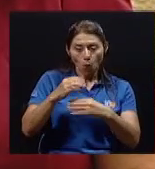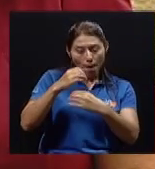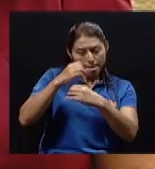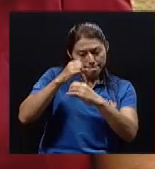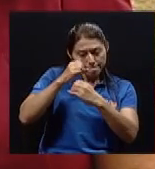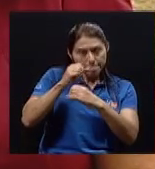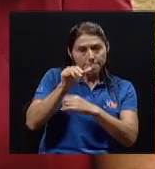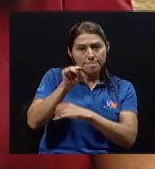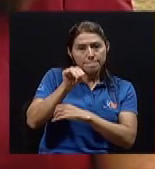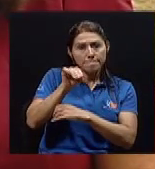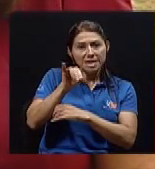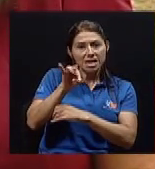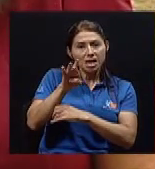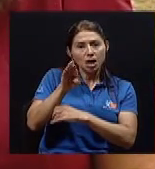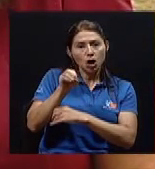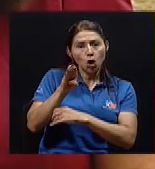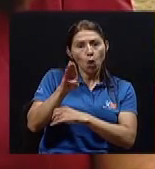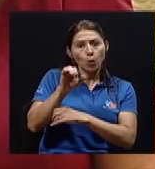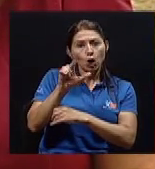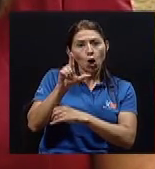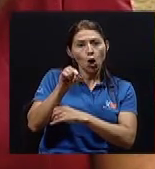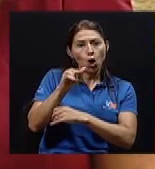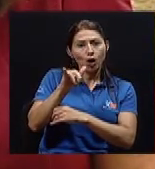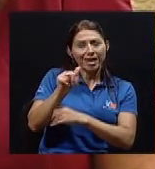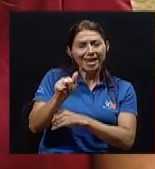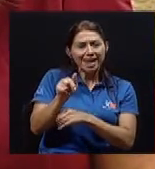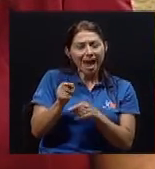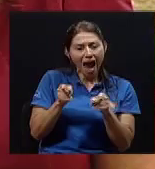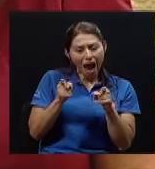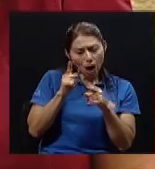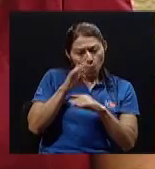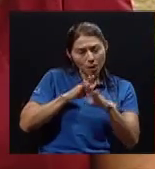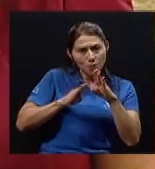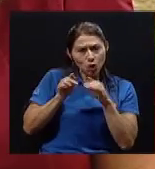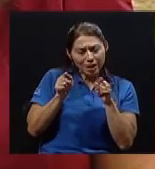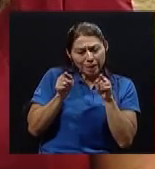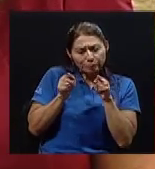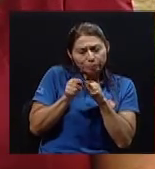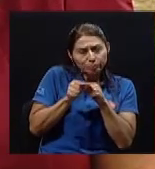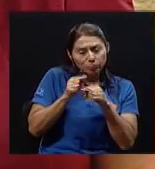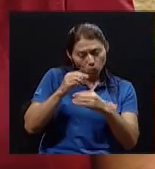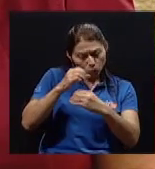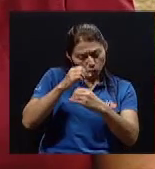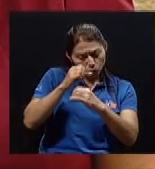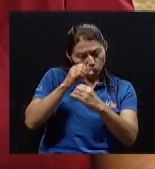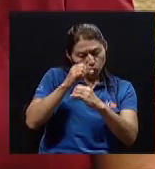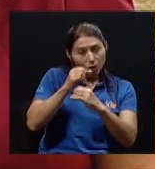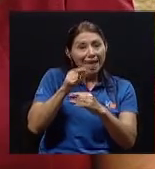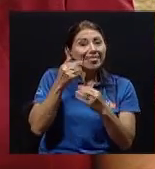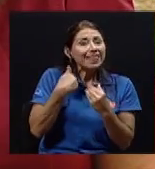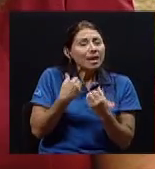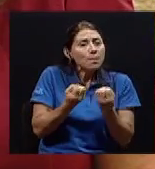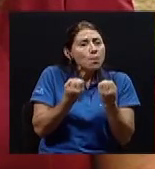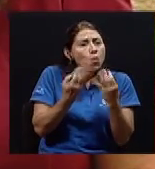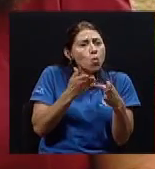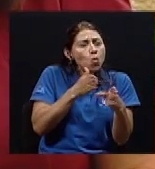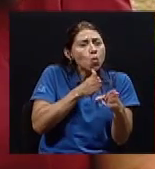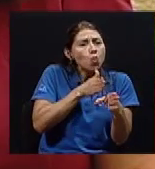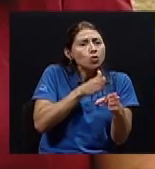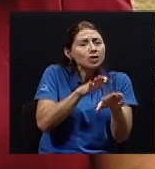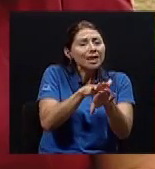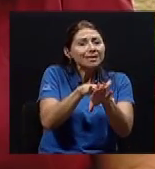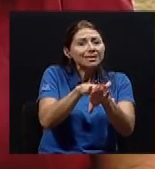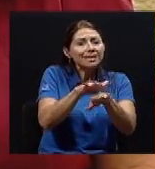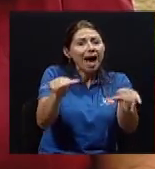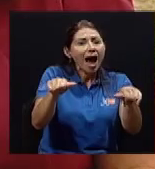microbiología es una de las ramas que tiene muchísimos, muchísimos campos, ¿verdad? Cuando hablamos de la